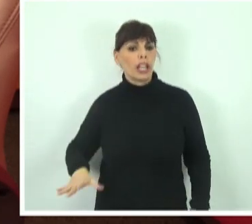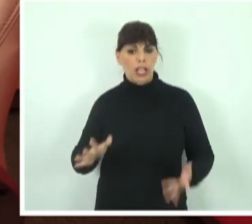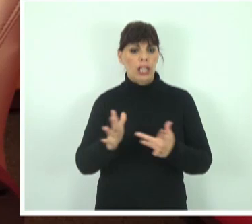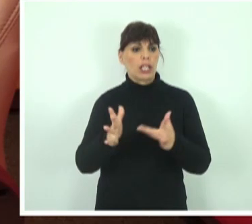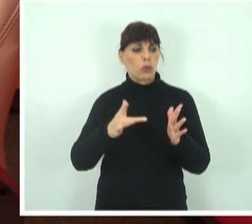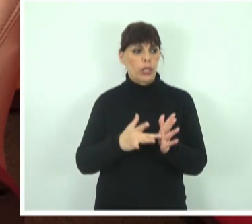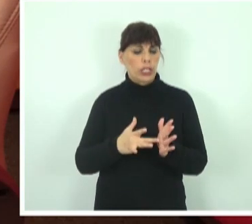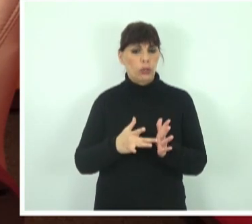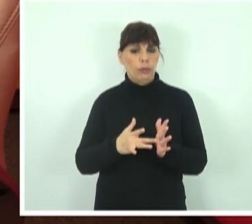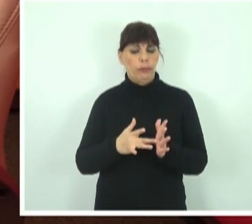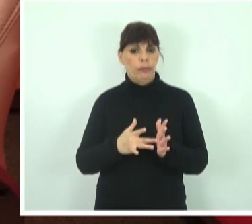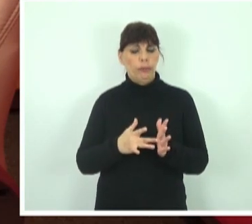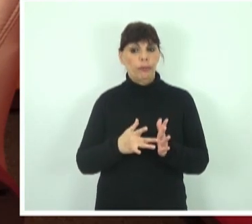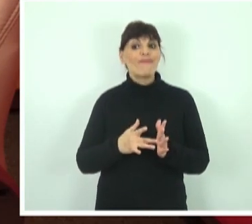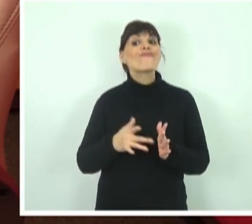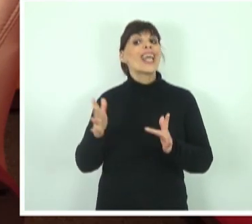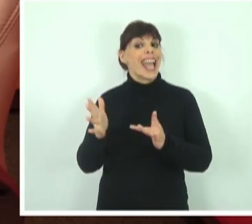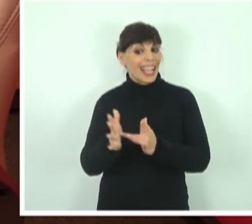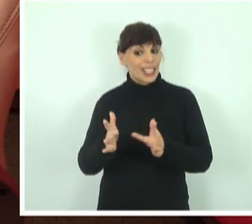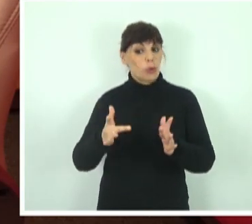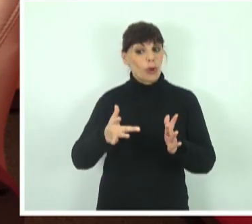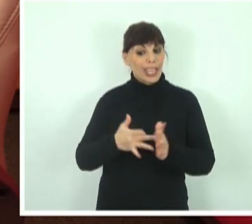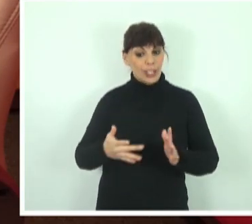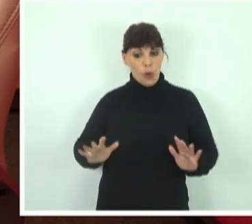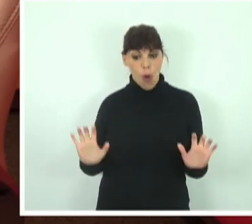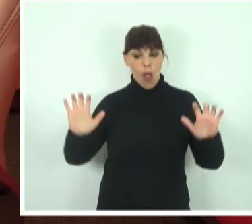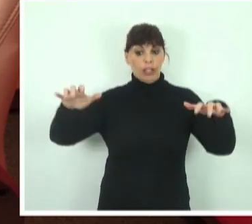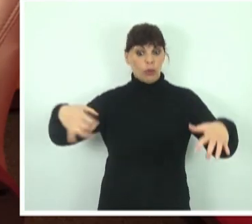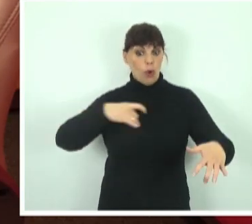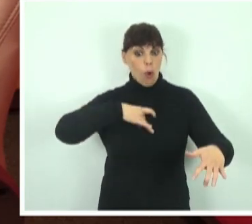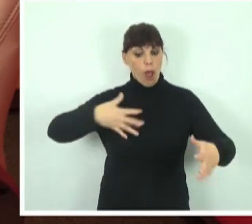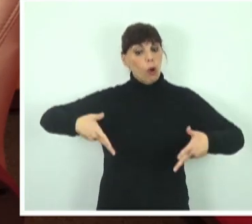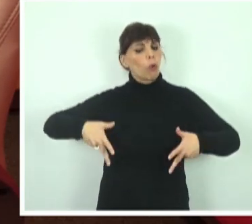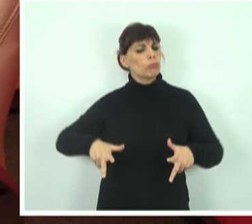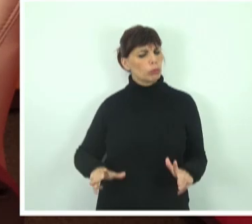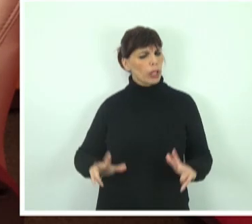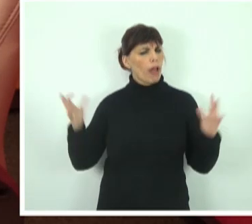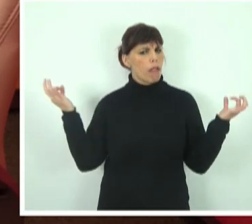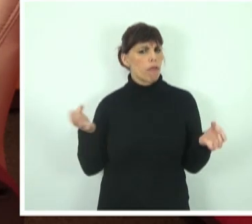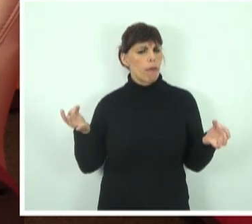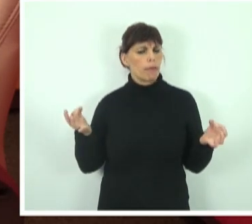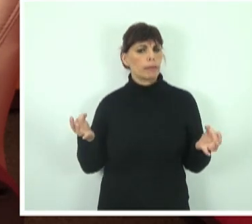Él se va a sentar sobre el trono. El Padre,